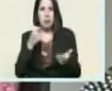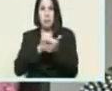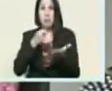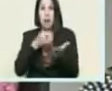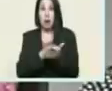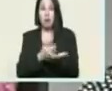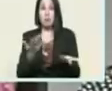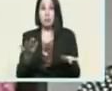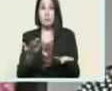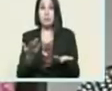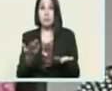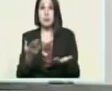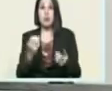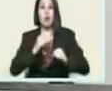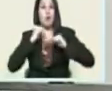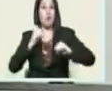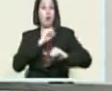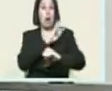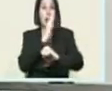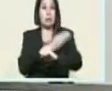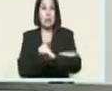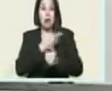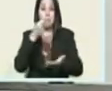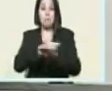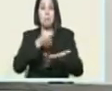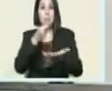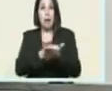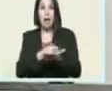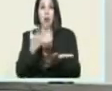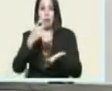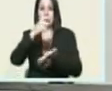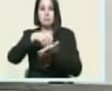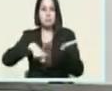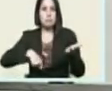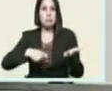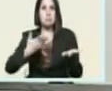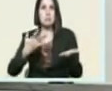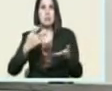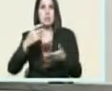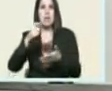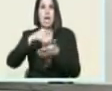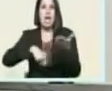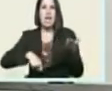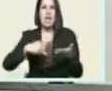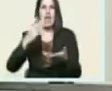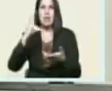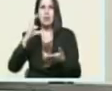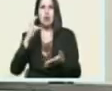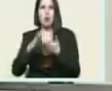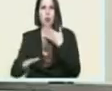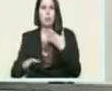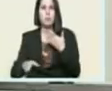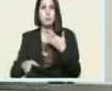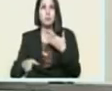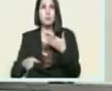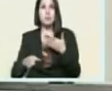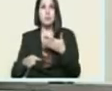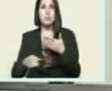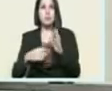pago electrónico. Y hay que fortalecer el pago a través de las tarjetas de débito, de crédito, a través del sistema